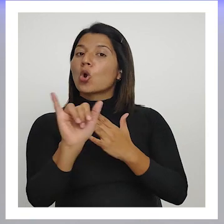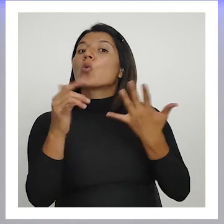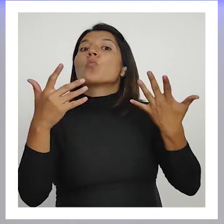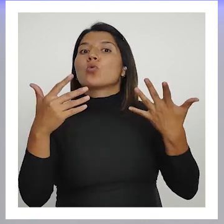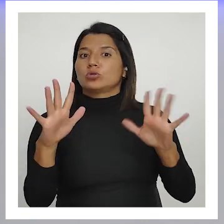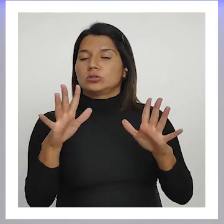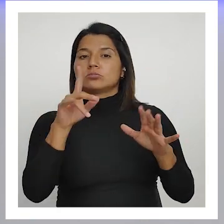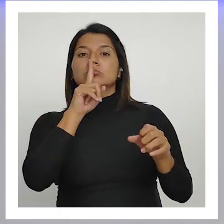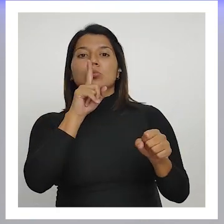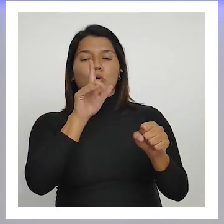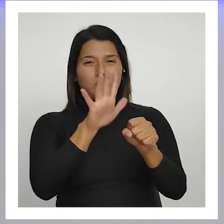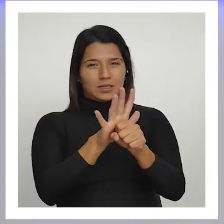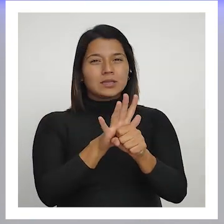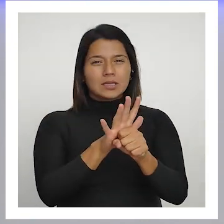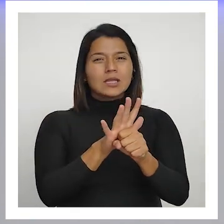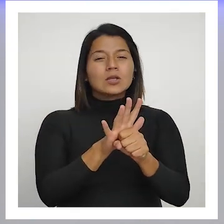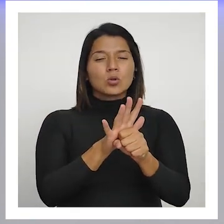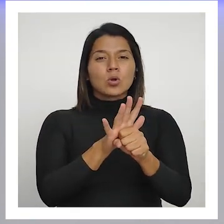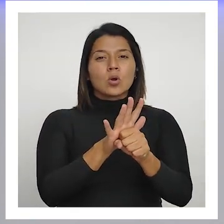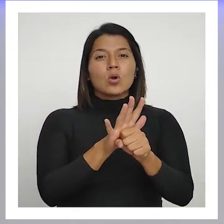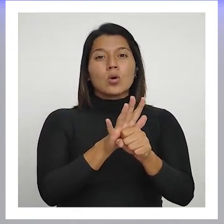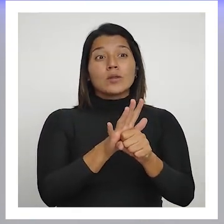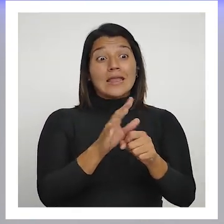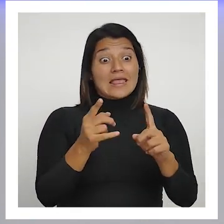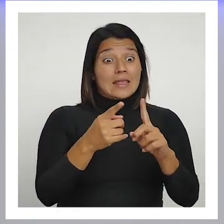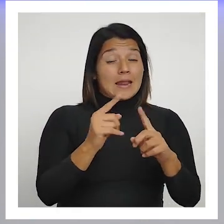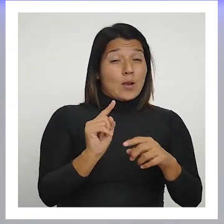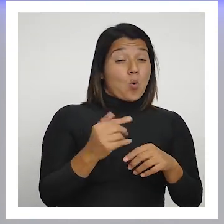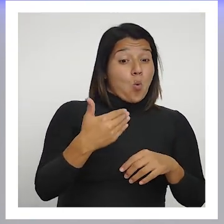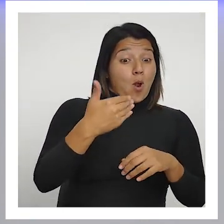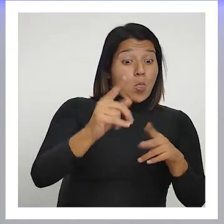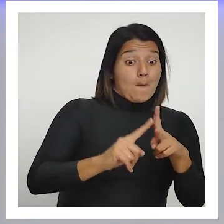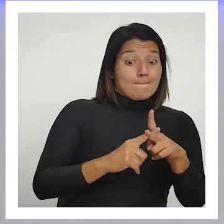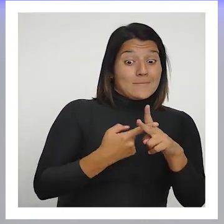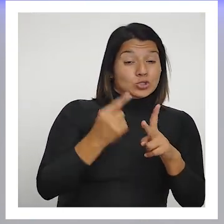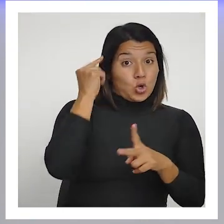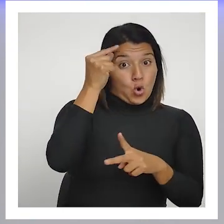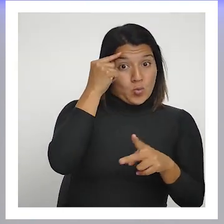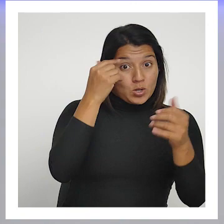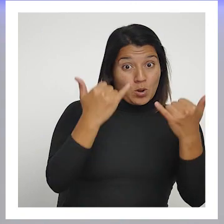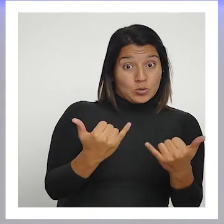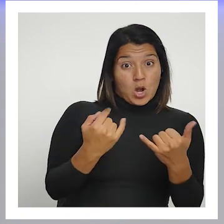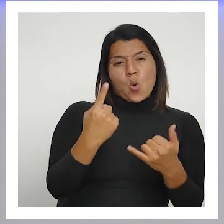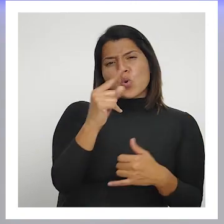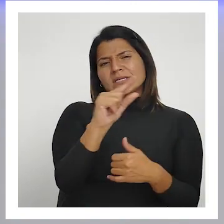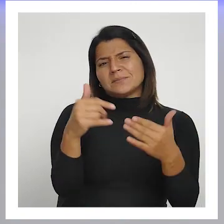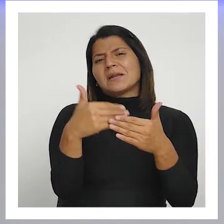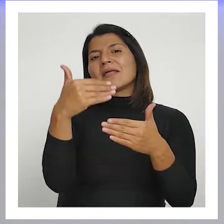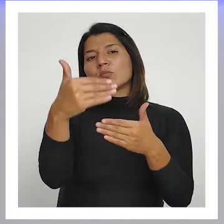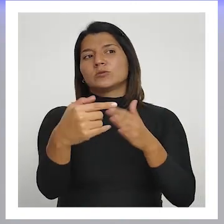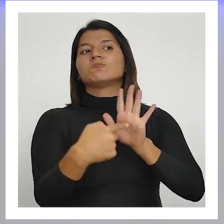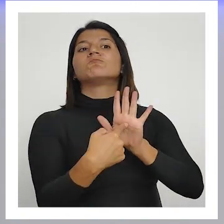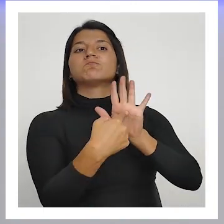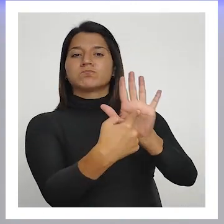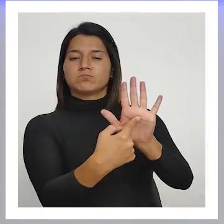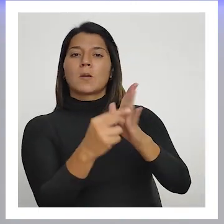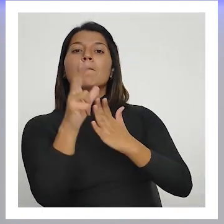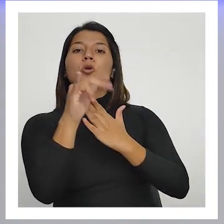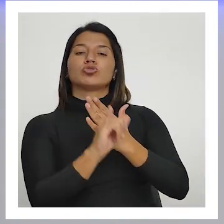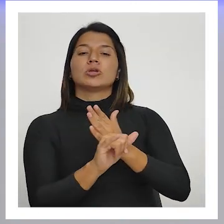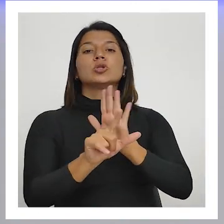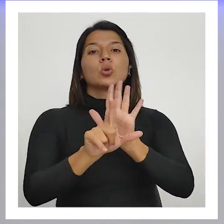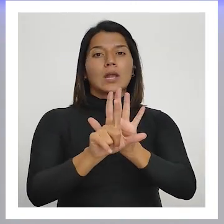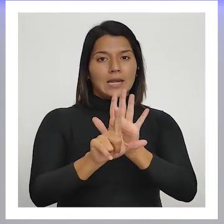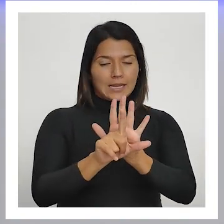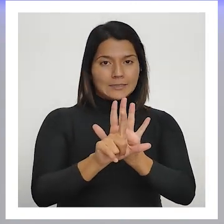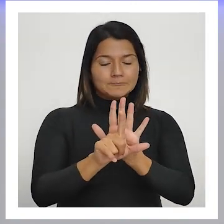había prometido más o menos a una semana de haber asumido esta administración. Ese primer